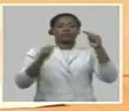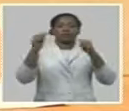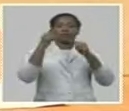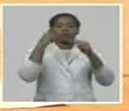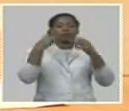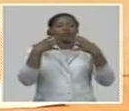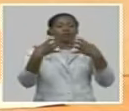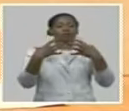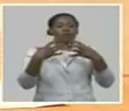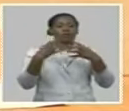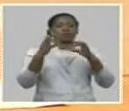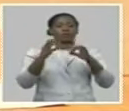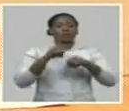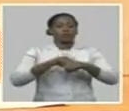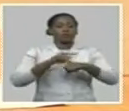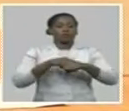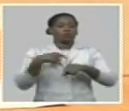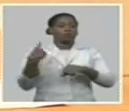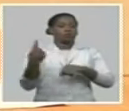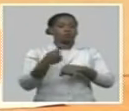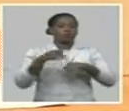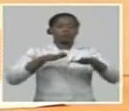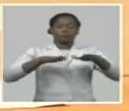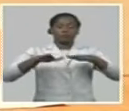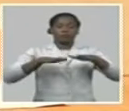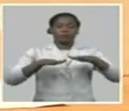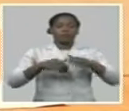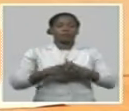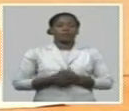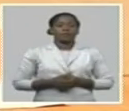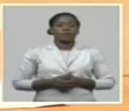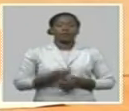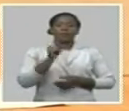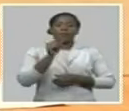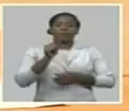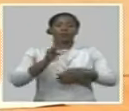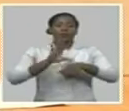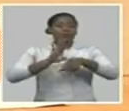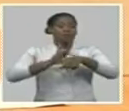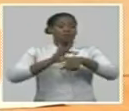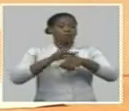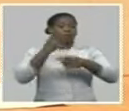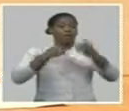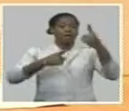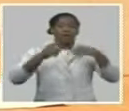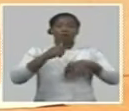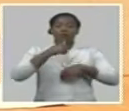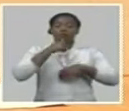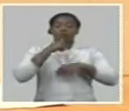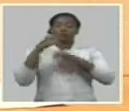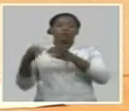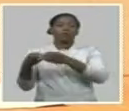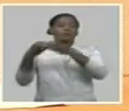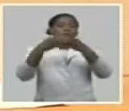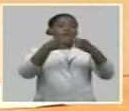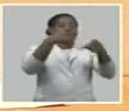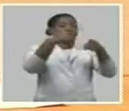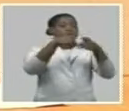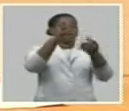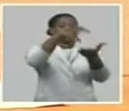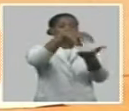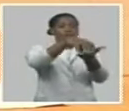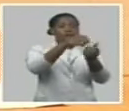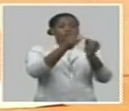últimas horas hemos hemos adoptado el aislamiento de todos los casos positivos y sospechosos en nuestras instituciones hospitalarias